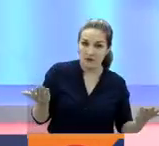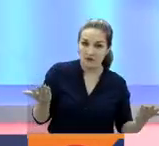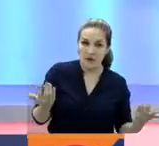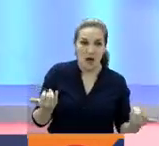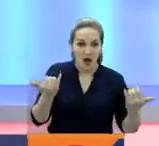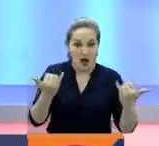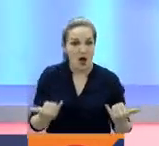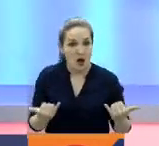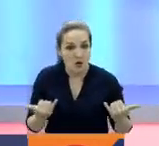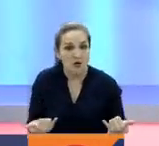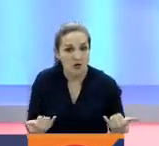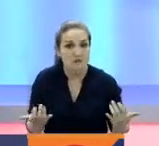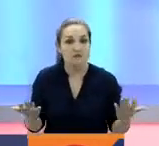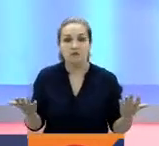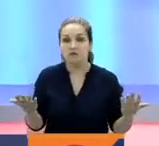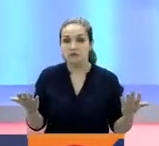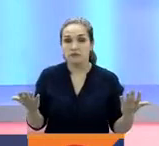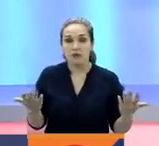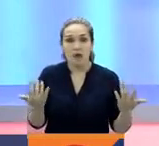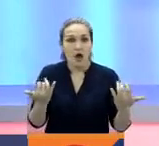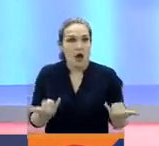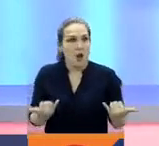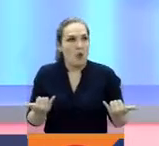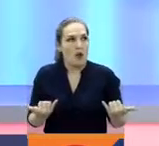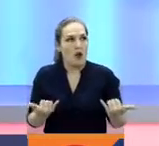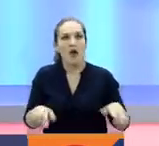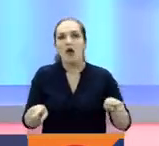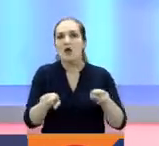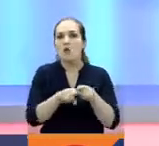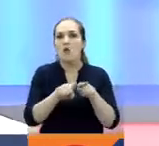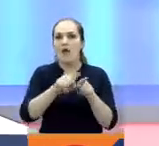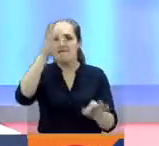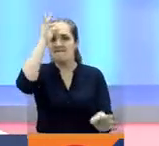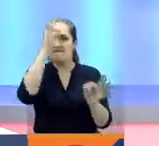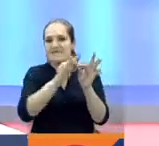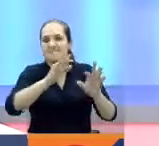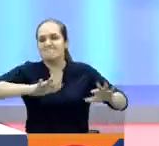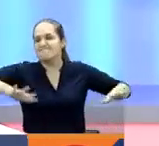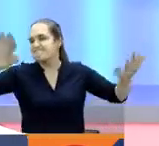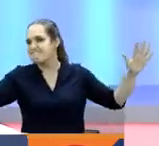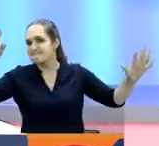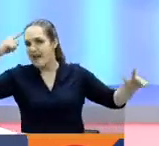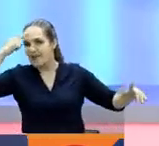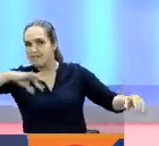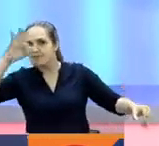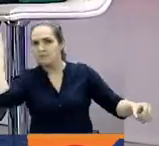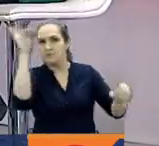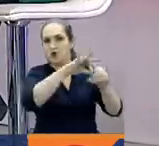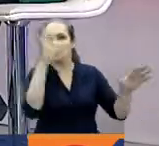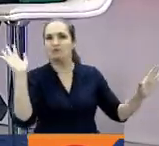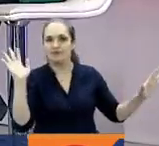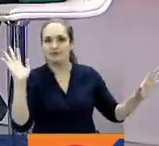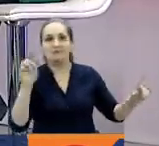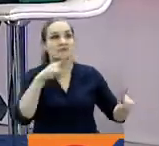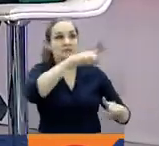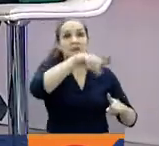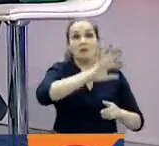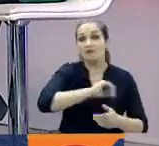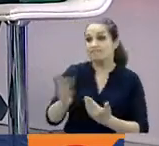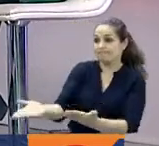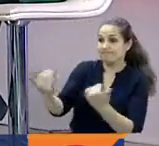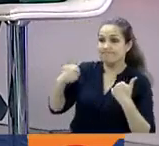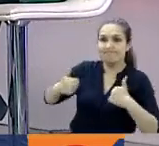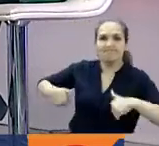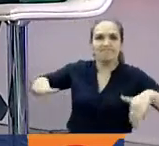esto básicamente es una especie de acto de fe desde el estamento hacia los jóvenes, pero también de los